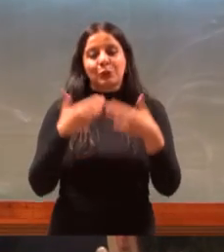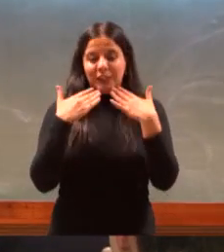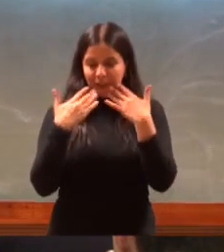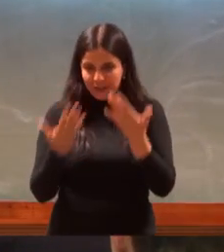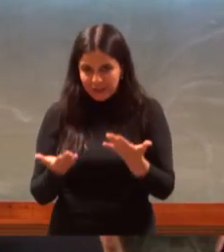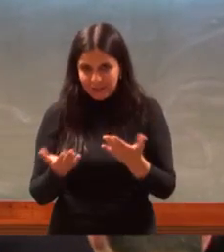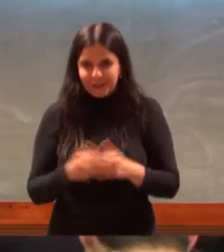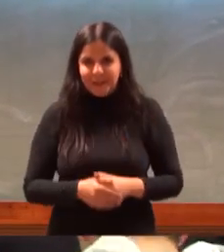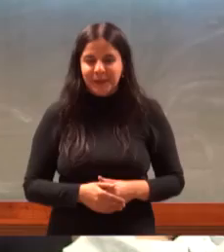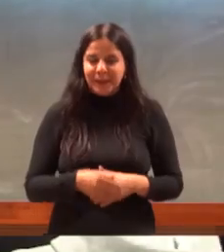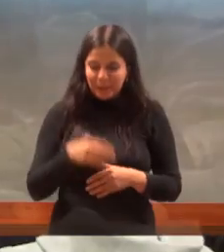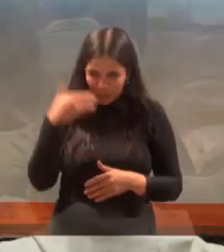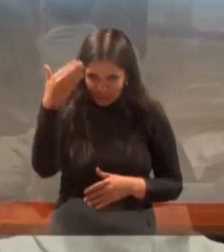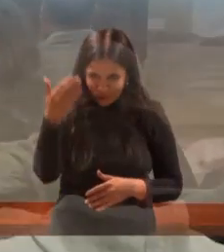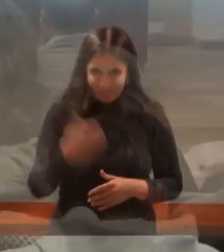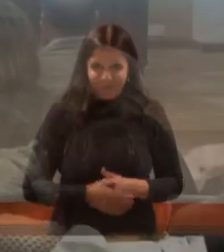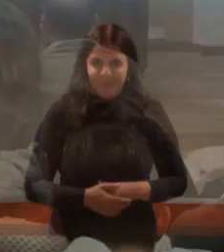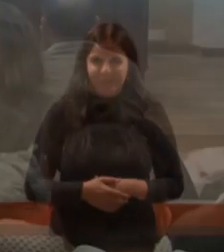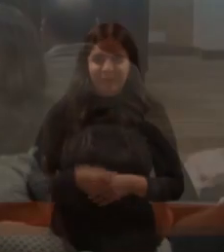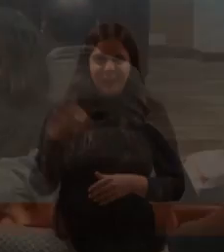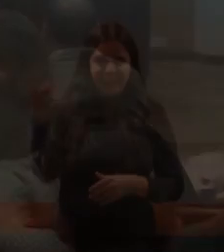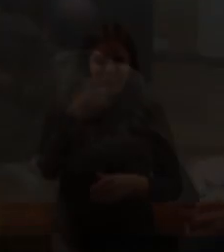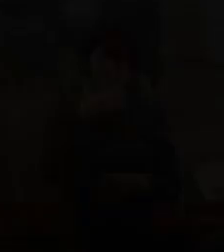y hasta pronto chao hasta Lu